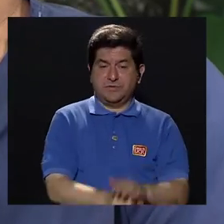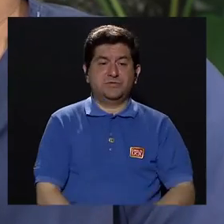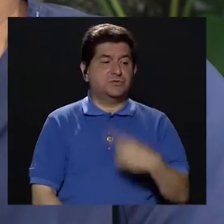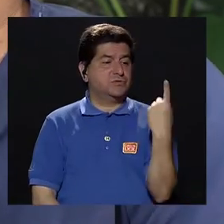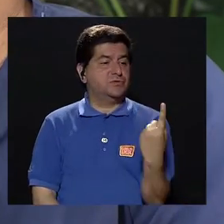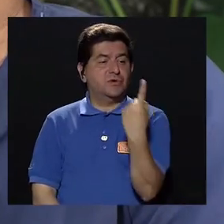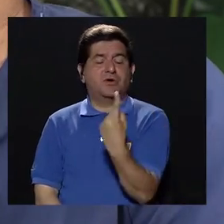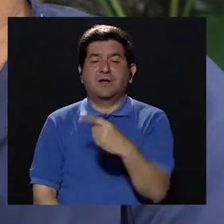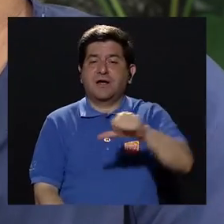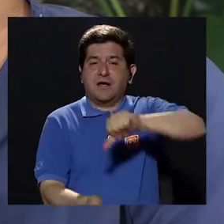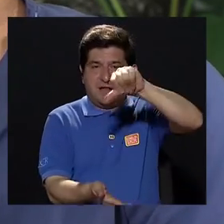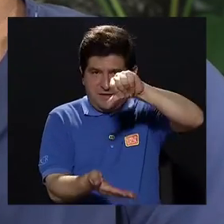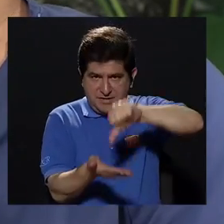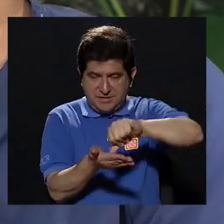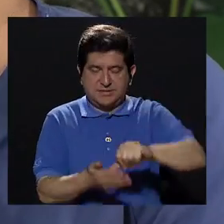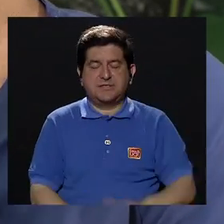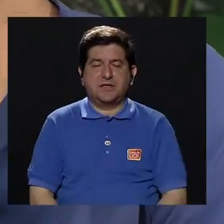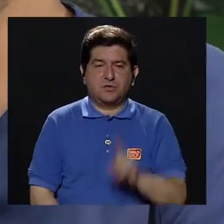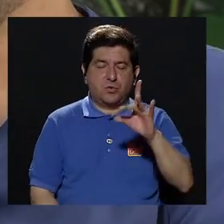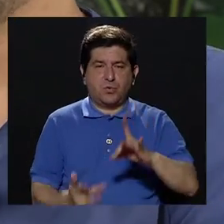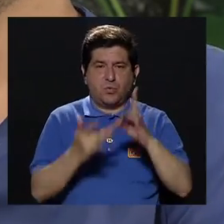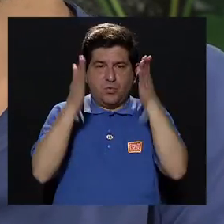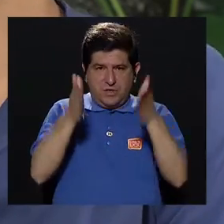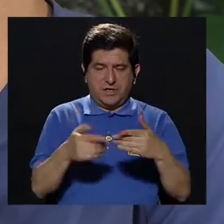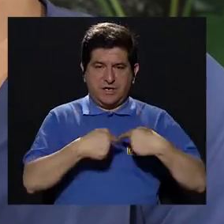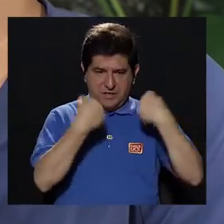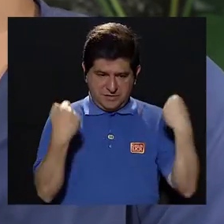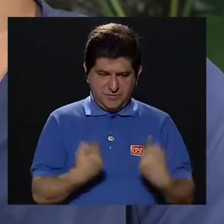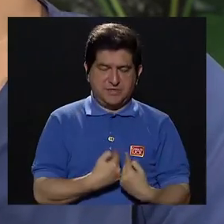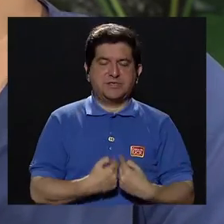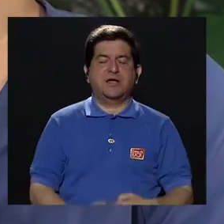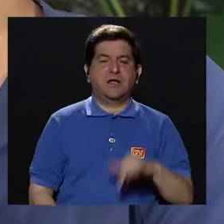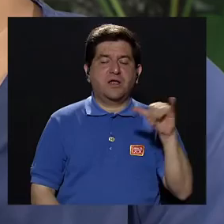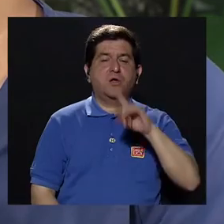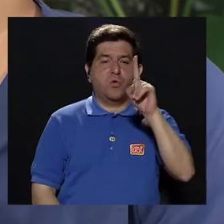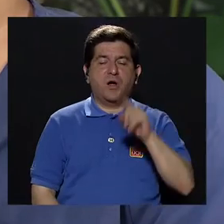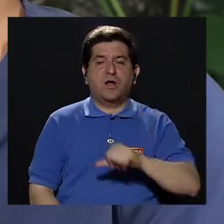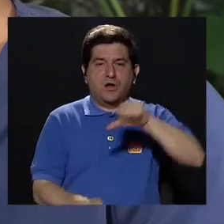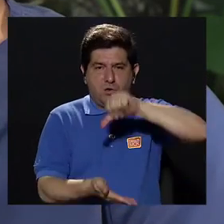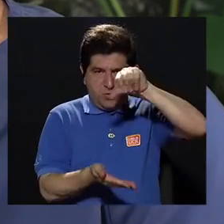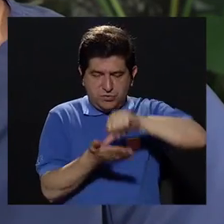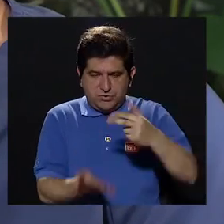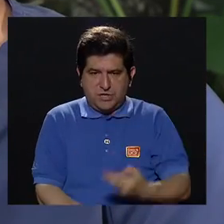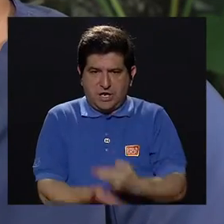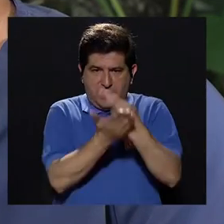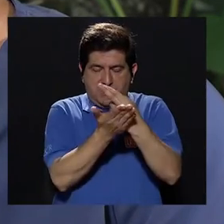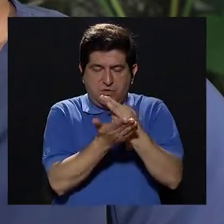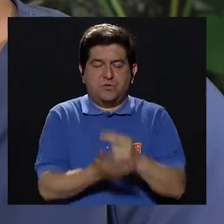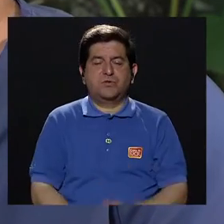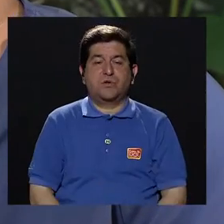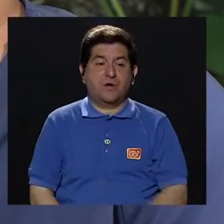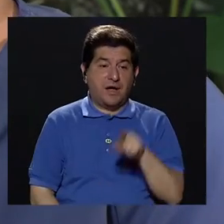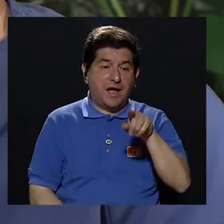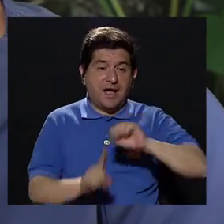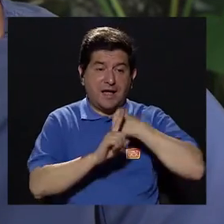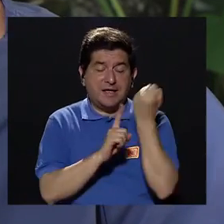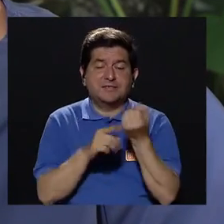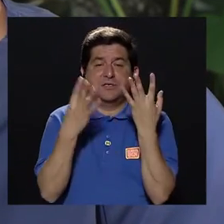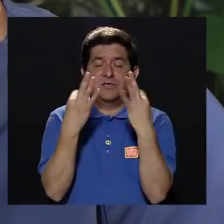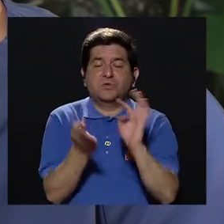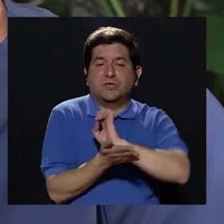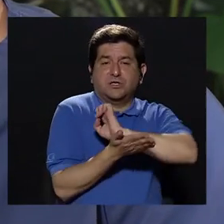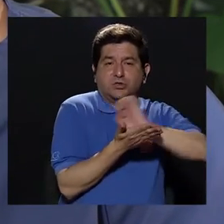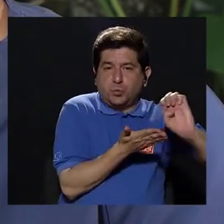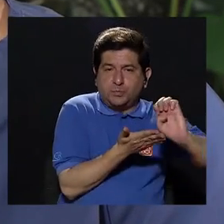con, en cada centro donde exista un cardiólogo, tiene que haber un centro de rehabilitación cardíaca para prevenir esta